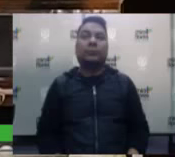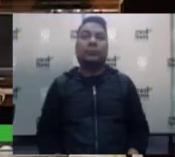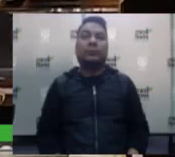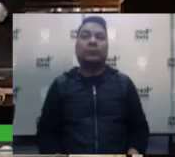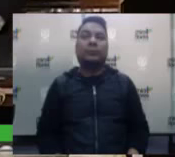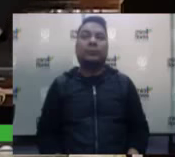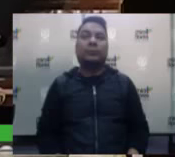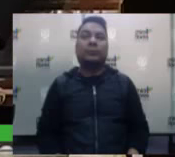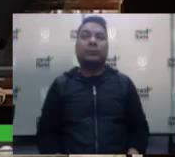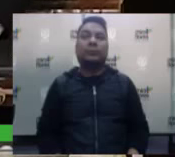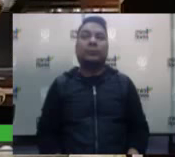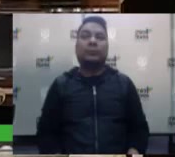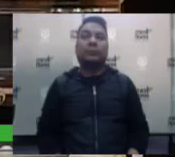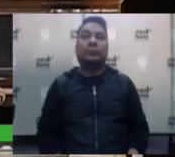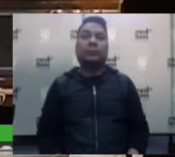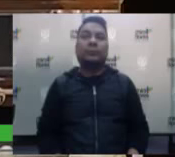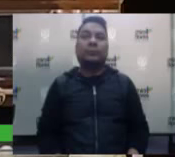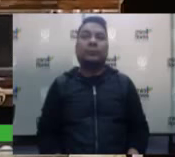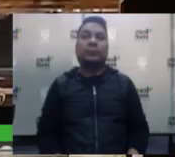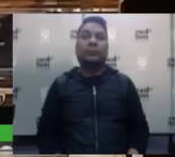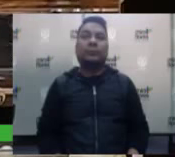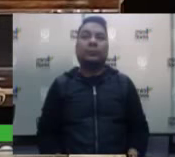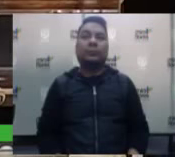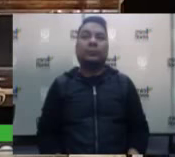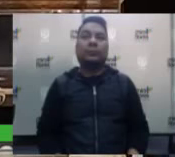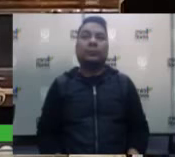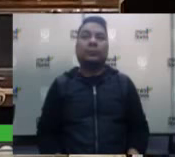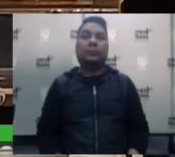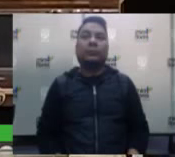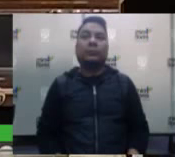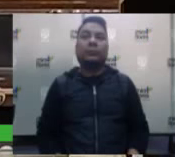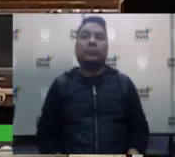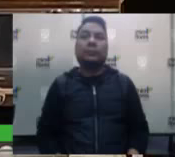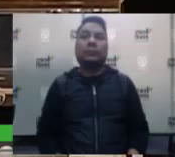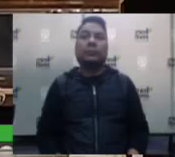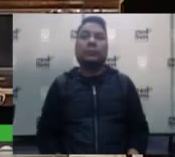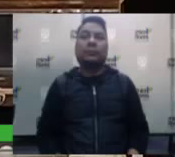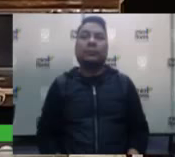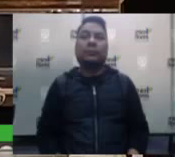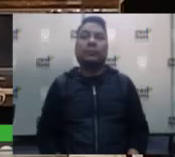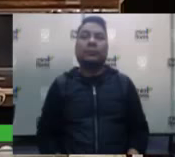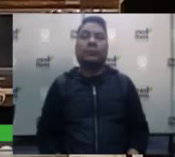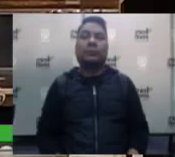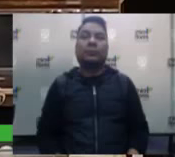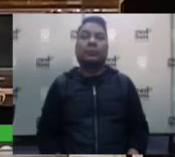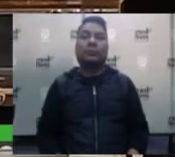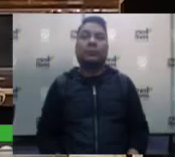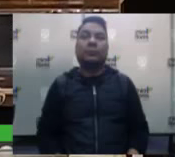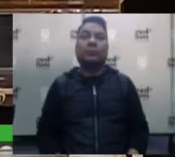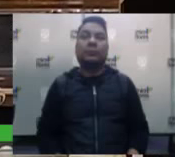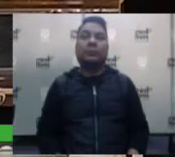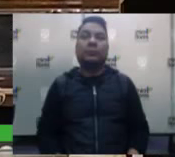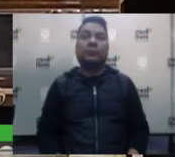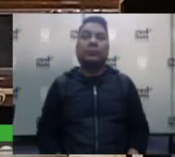Ya la hemos dicho la E, ¿no? Consignamos la E en su momento. Esta es la letra